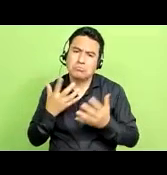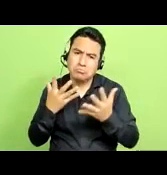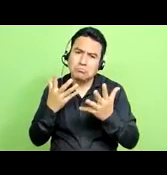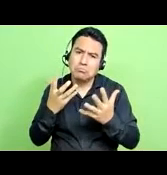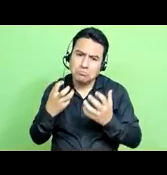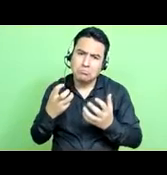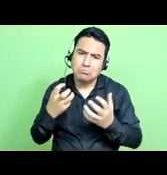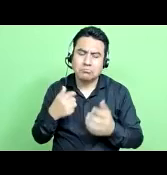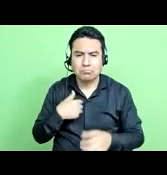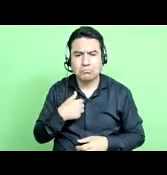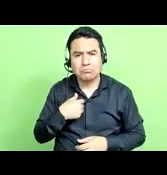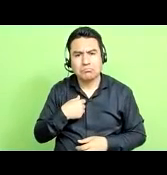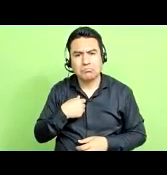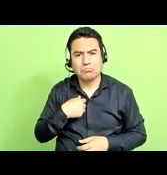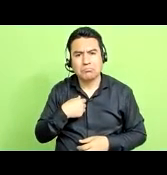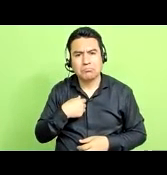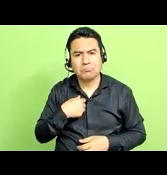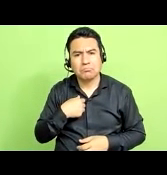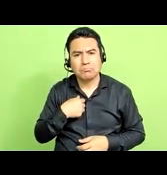nada